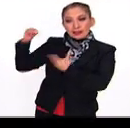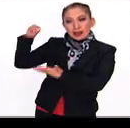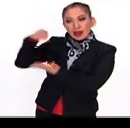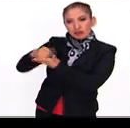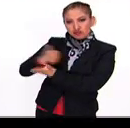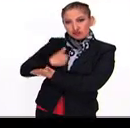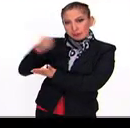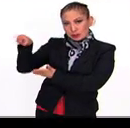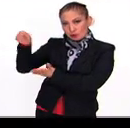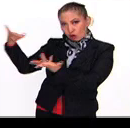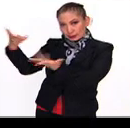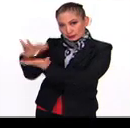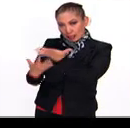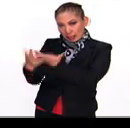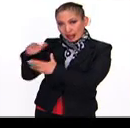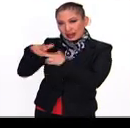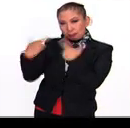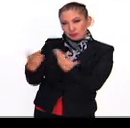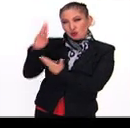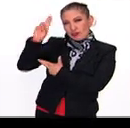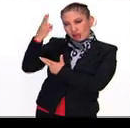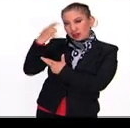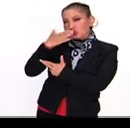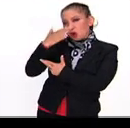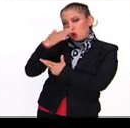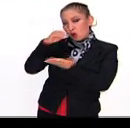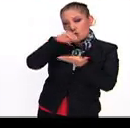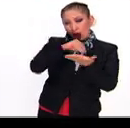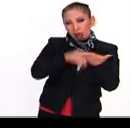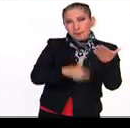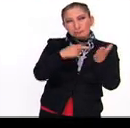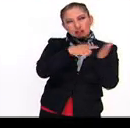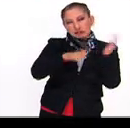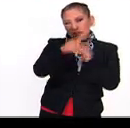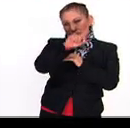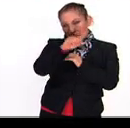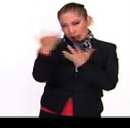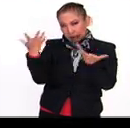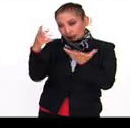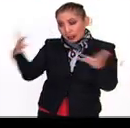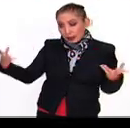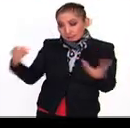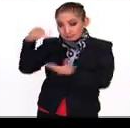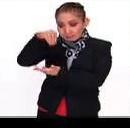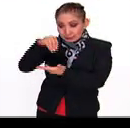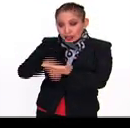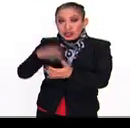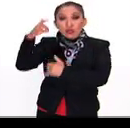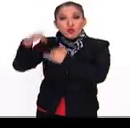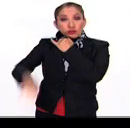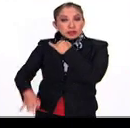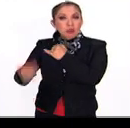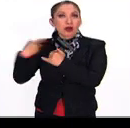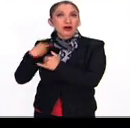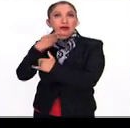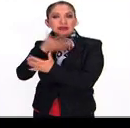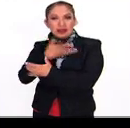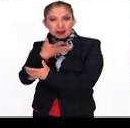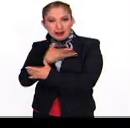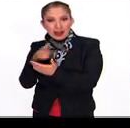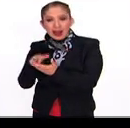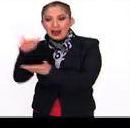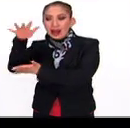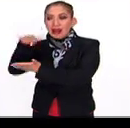que él publicó en una revista de la Universidad de Sonora en la década de los 70s, y cerramos con el discurso que él